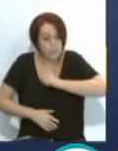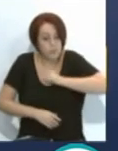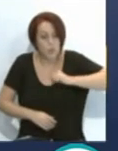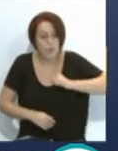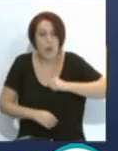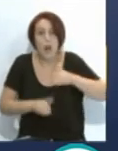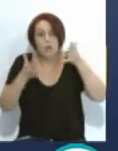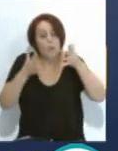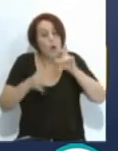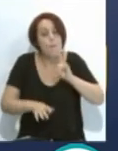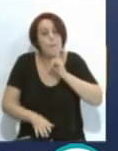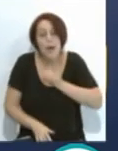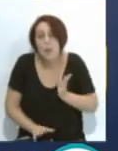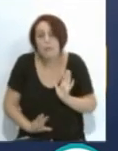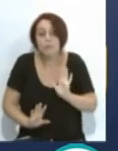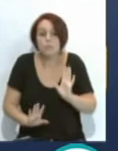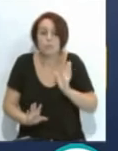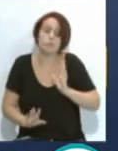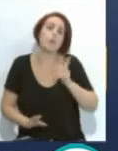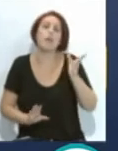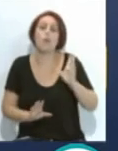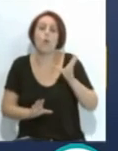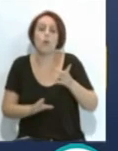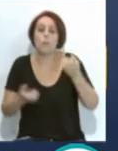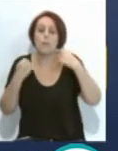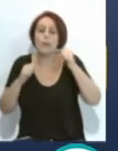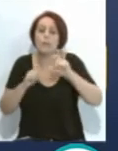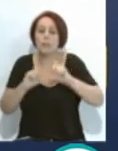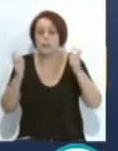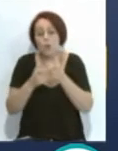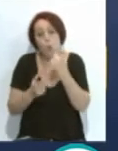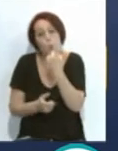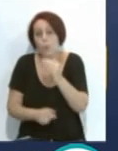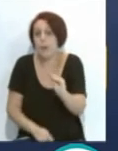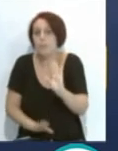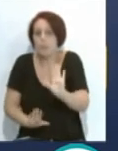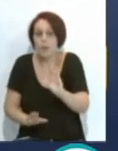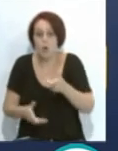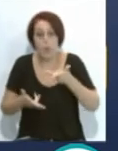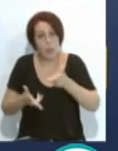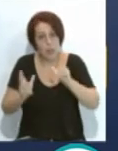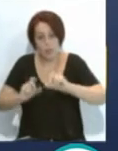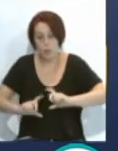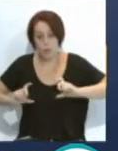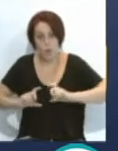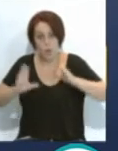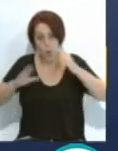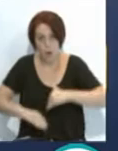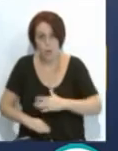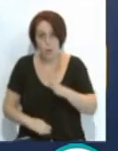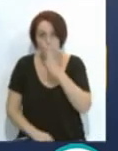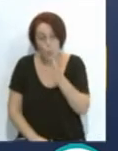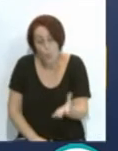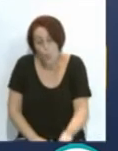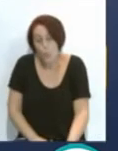ahora está entrenando como uno más dentro de la plantilla, aunque obviamente sin licencia y sin dorsal, porque